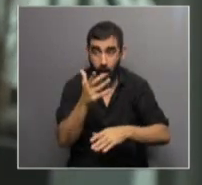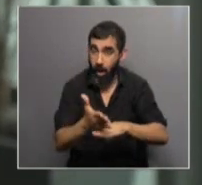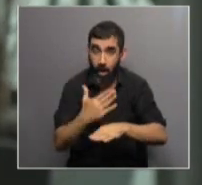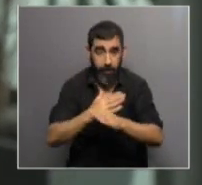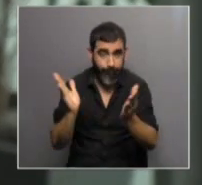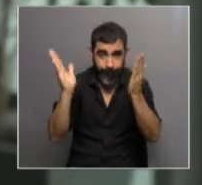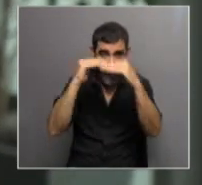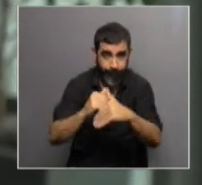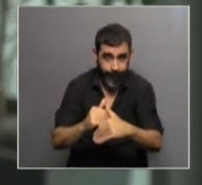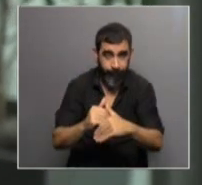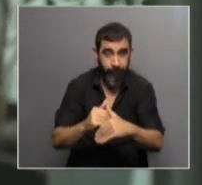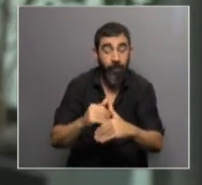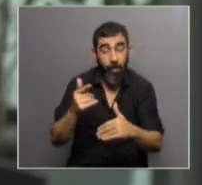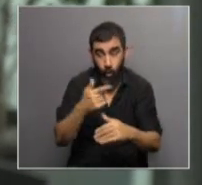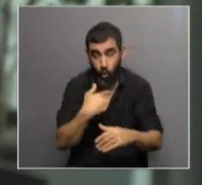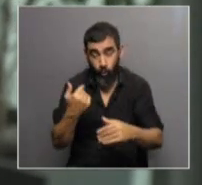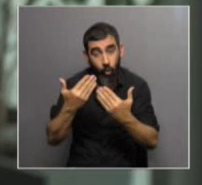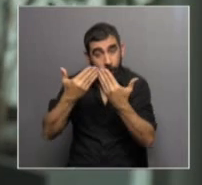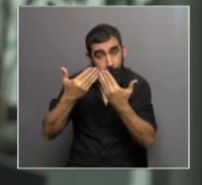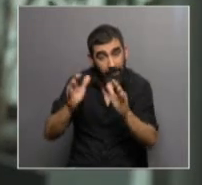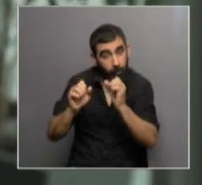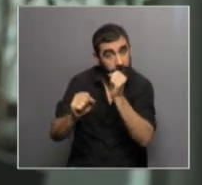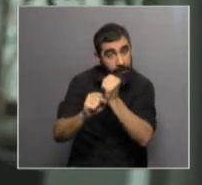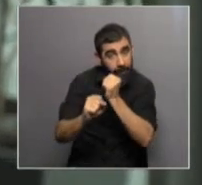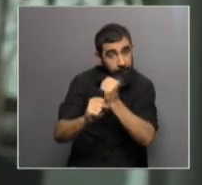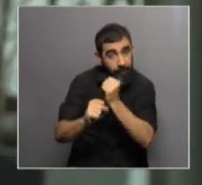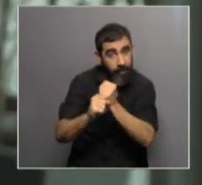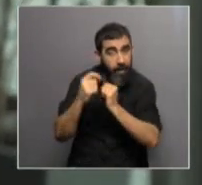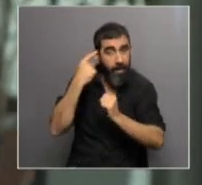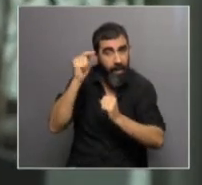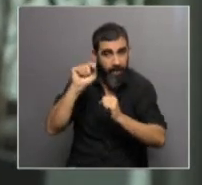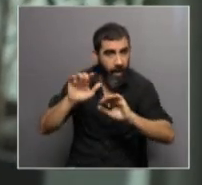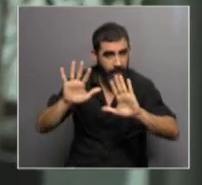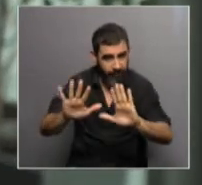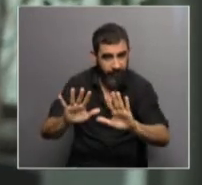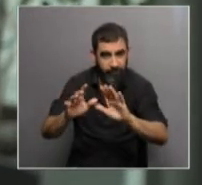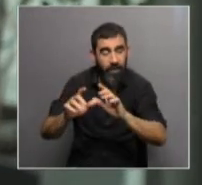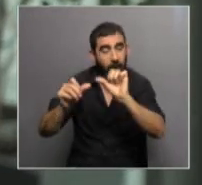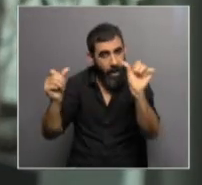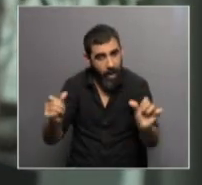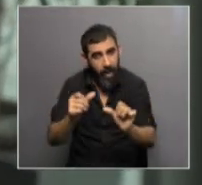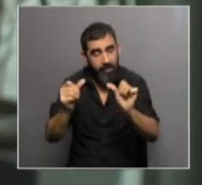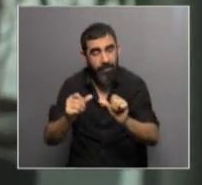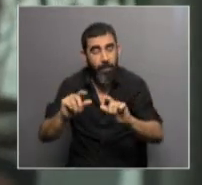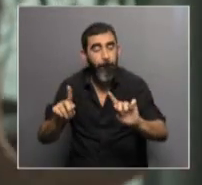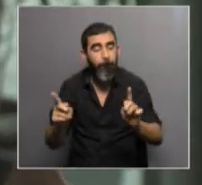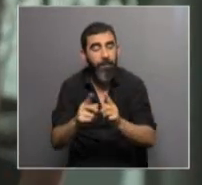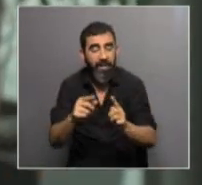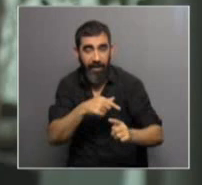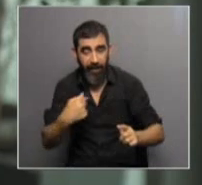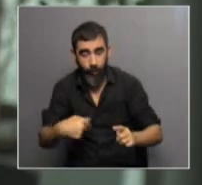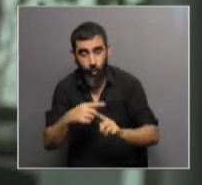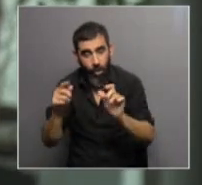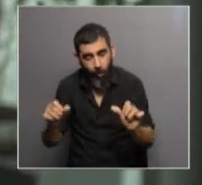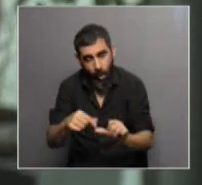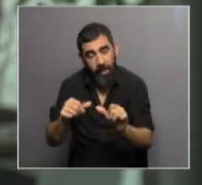entonces desde que nosotros empezamos a trabajar la idea es empezar a implementar el cultivo de mini test y nos después hacerlo